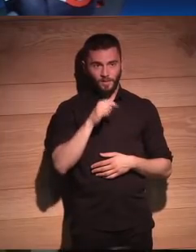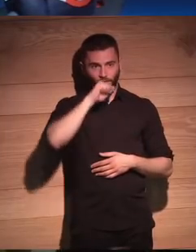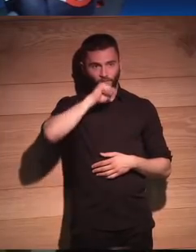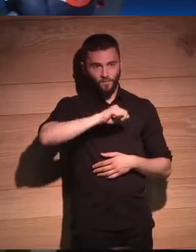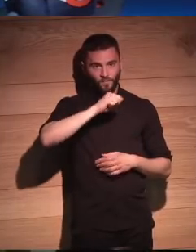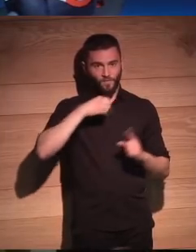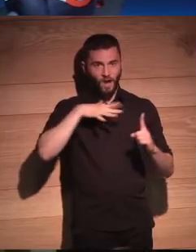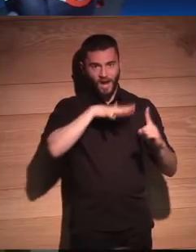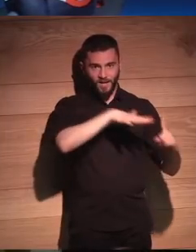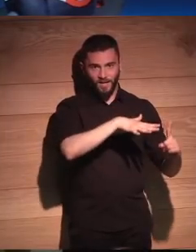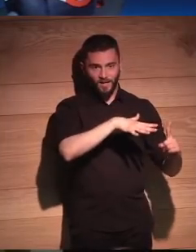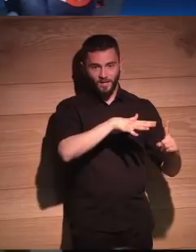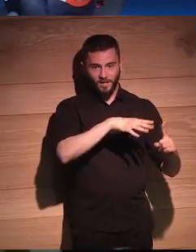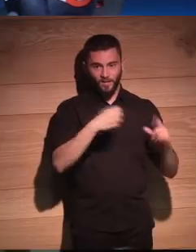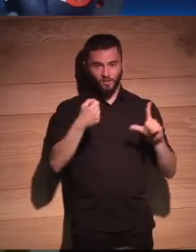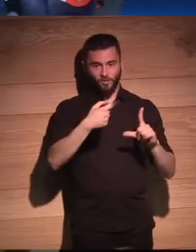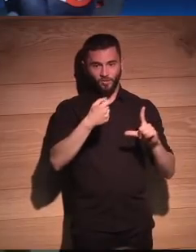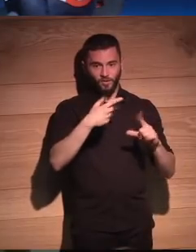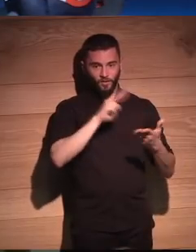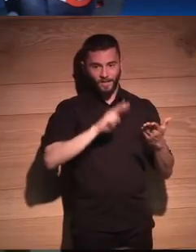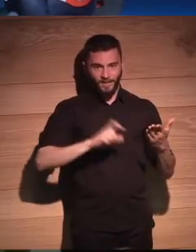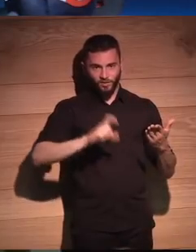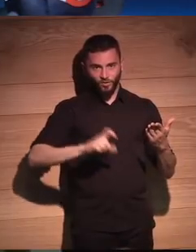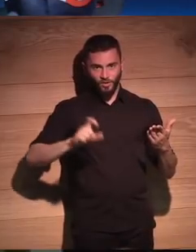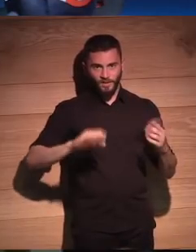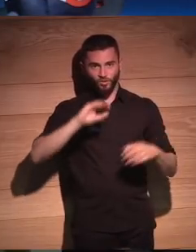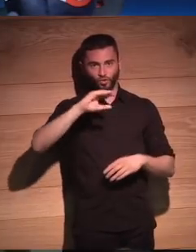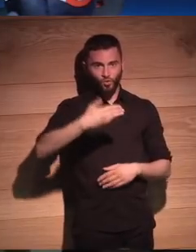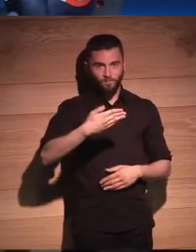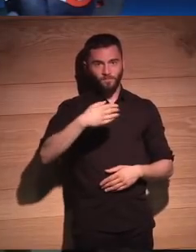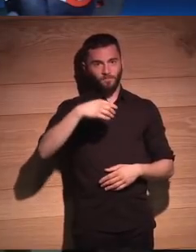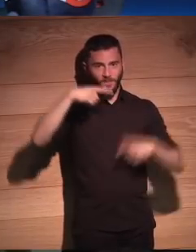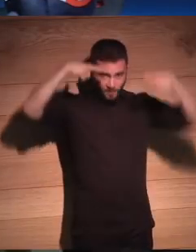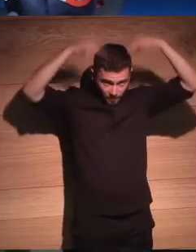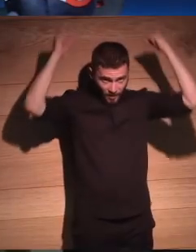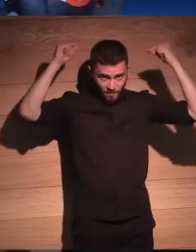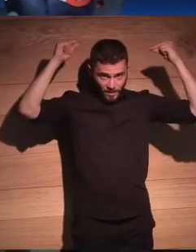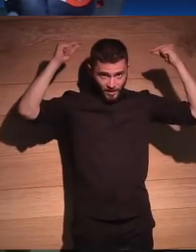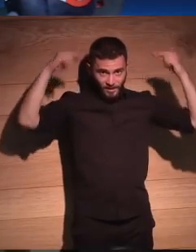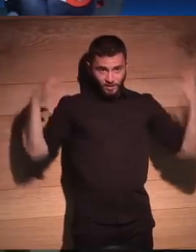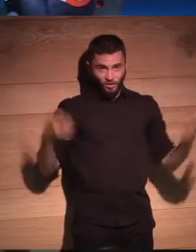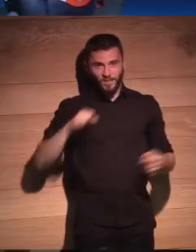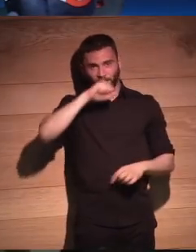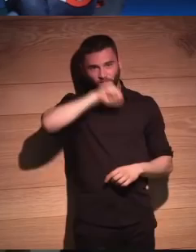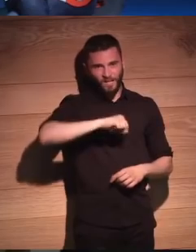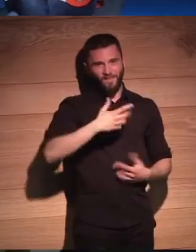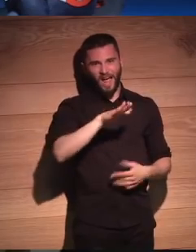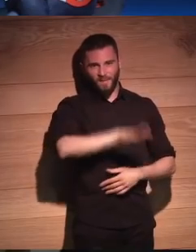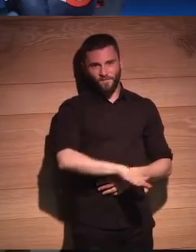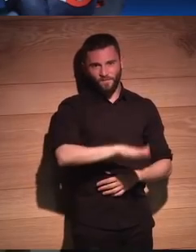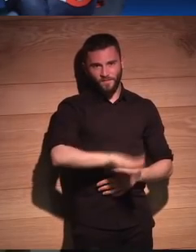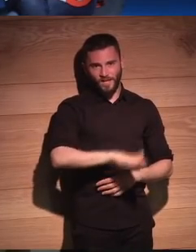lectores, había clubs de Batman y de otros superhéroes, etcétera, etcétera. Entonces, en ese fenómeno fan infantil,